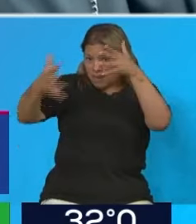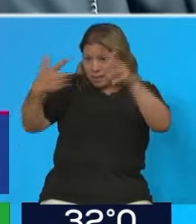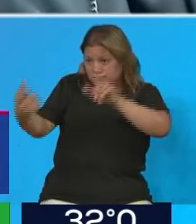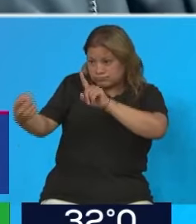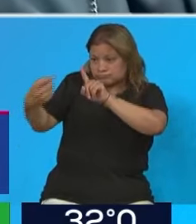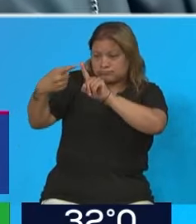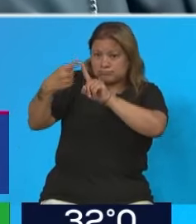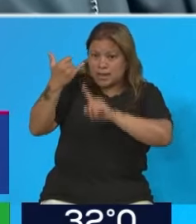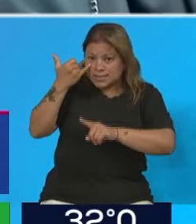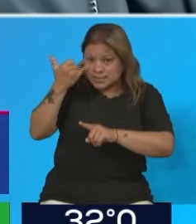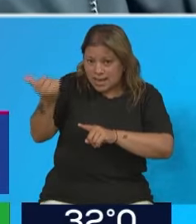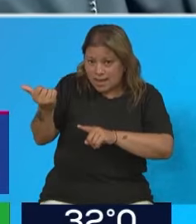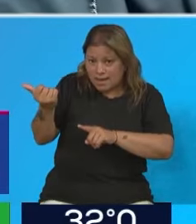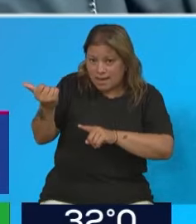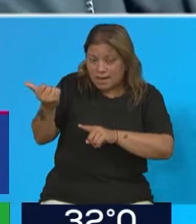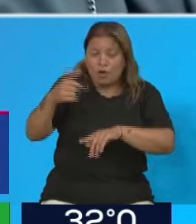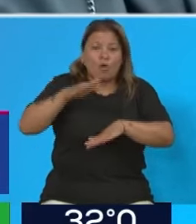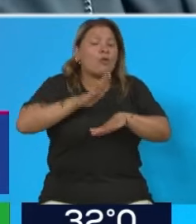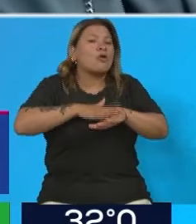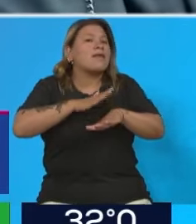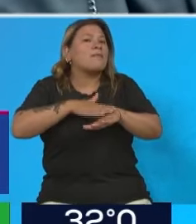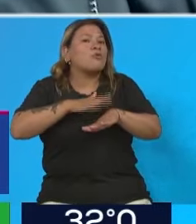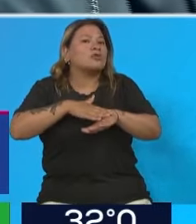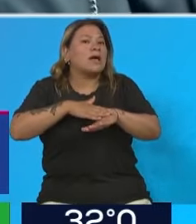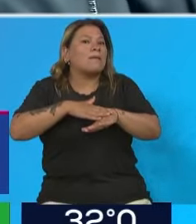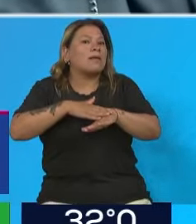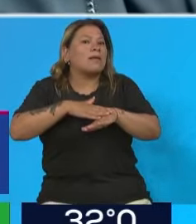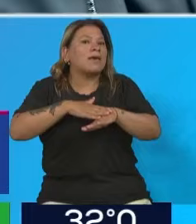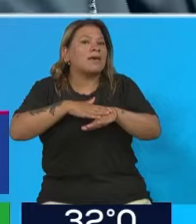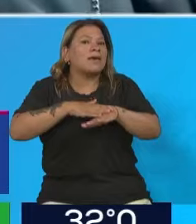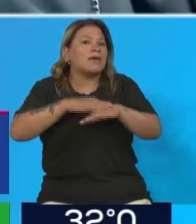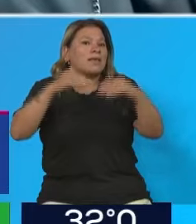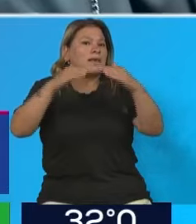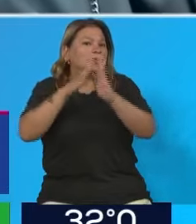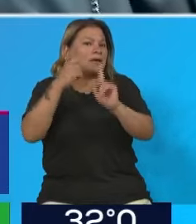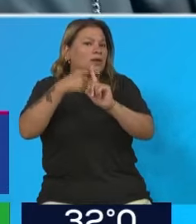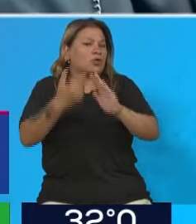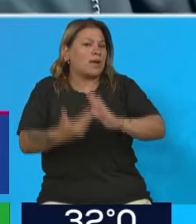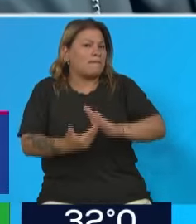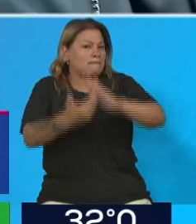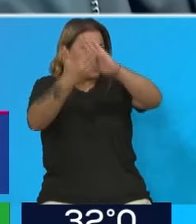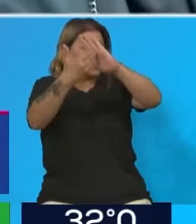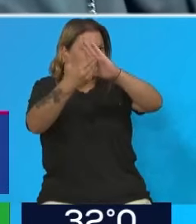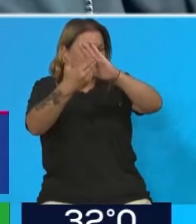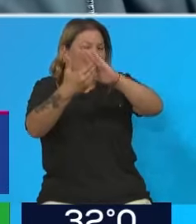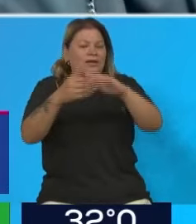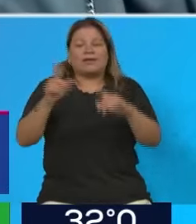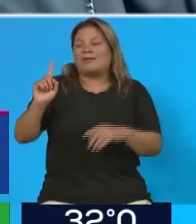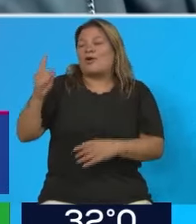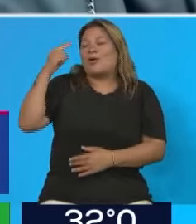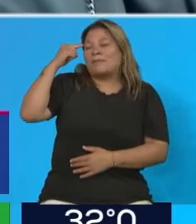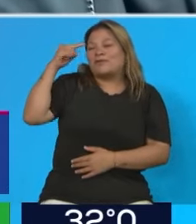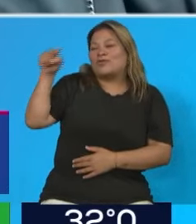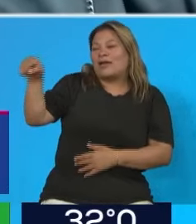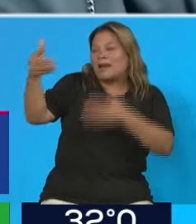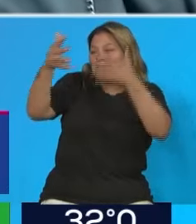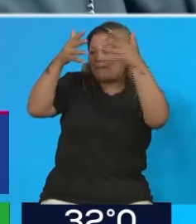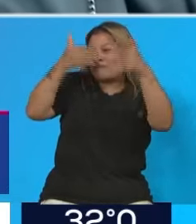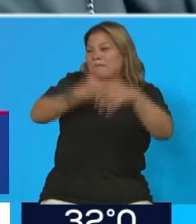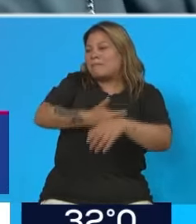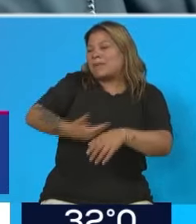unción como responsable de la conferencia episcopal Argentina de ayer a hoy no imagino que el presidente tiene actividades